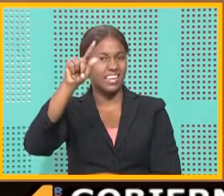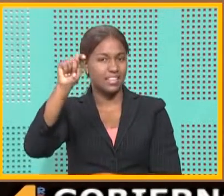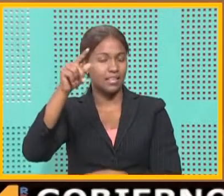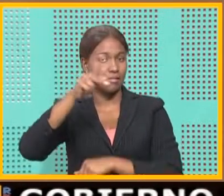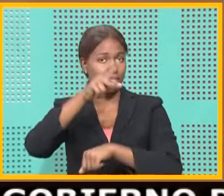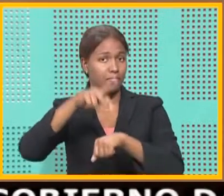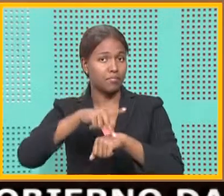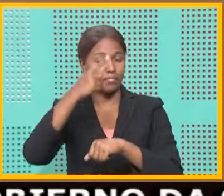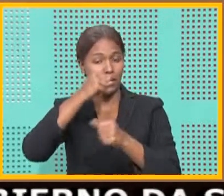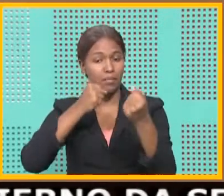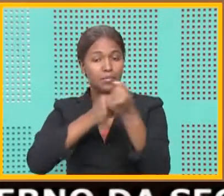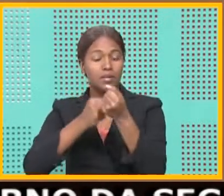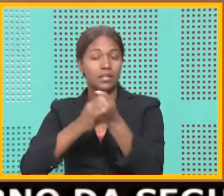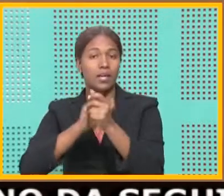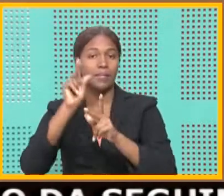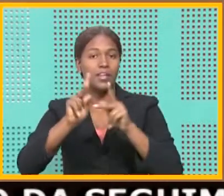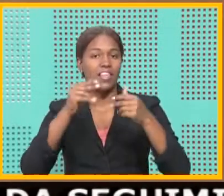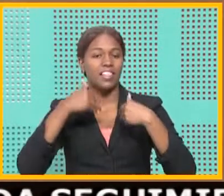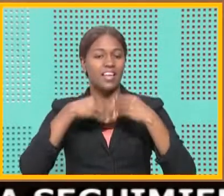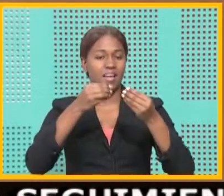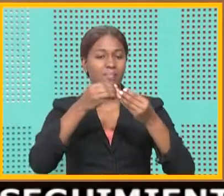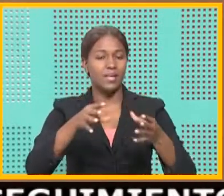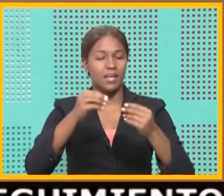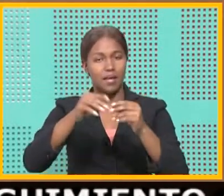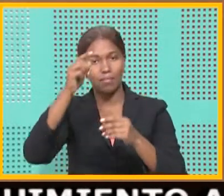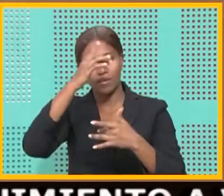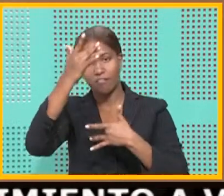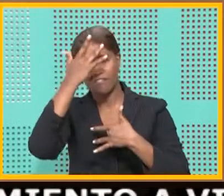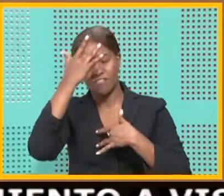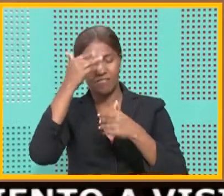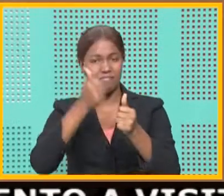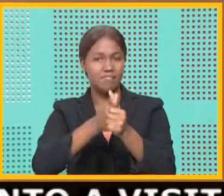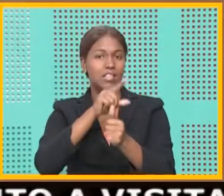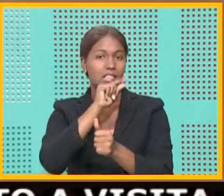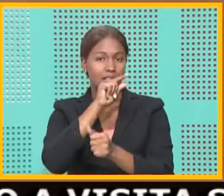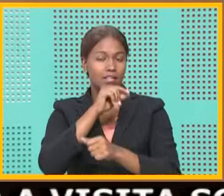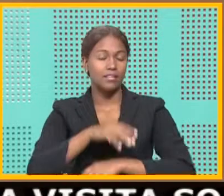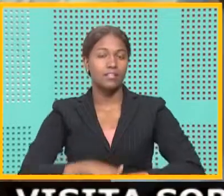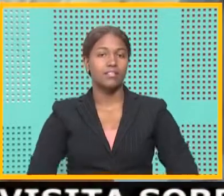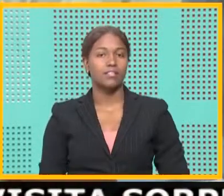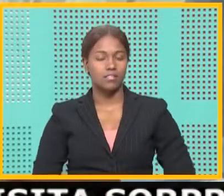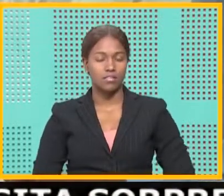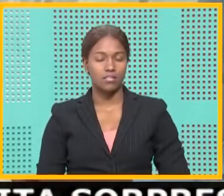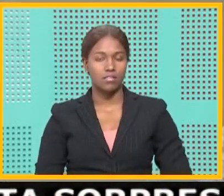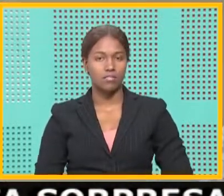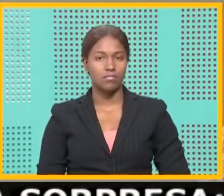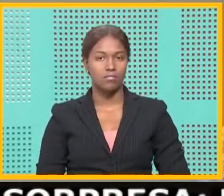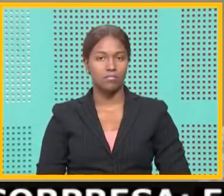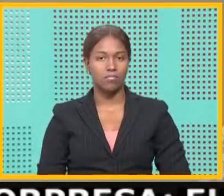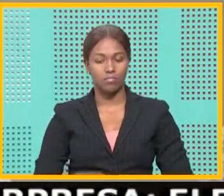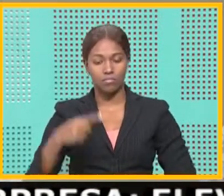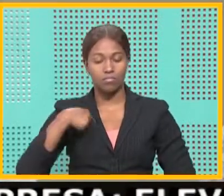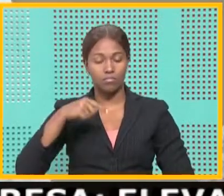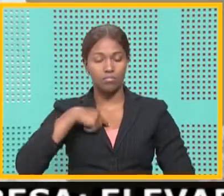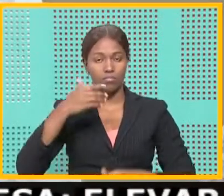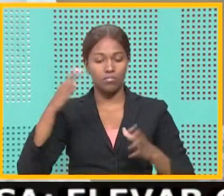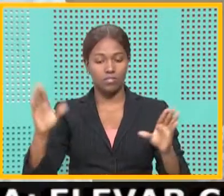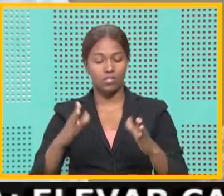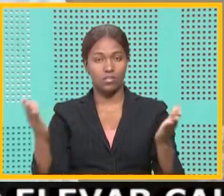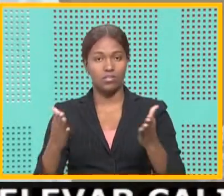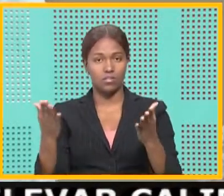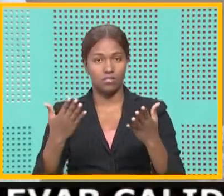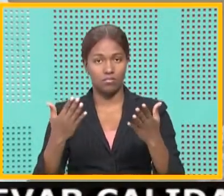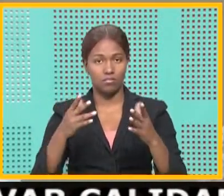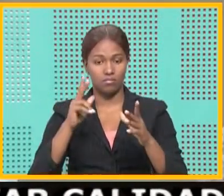pequeños productores avícolas que han sufrido pérdidas por el virus del Newcastle. Contamos más. Lo que hacemos aquí en República Dominicana es seguir